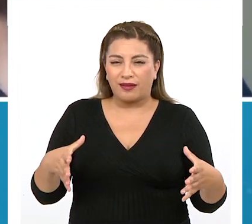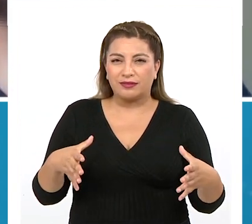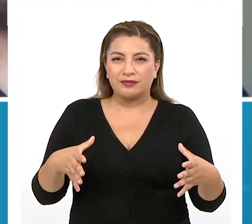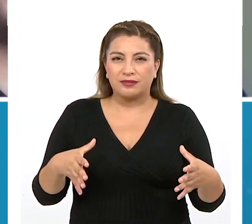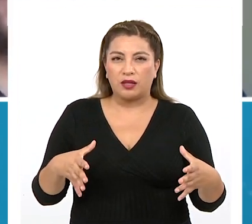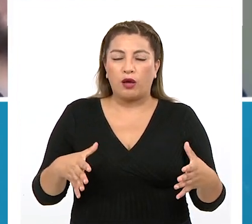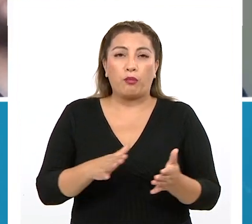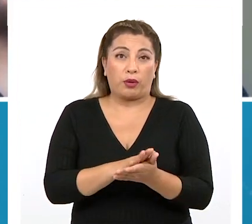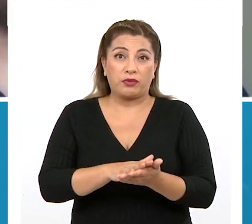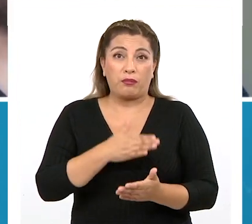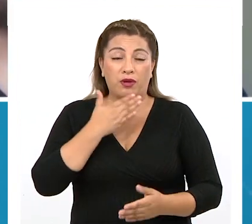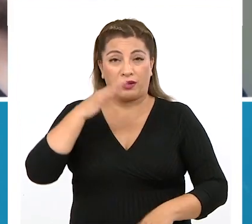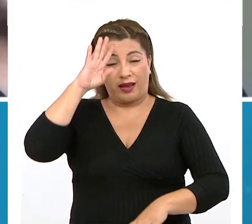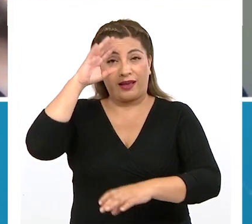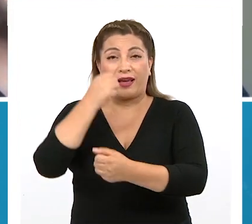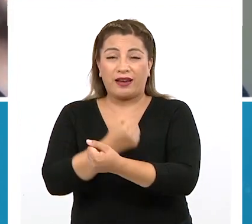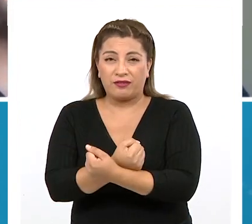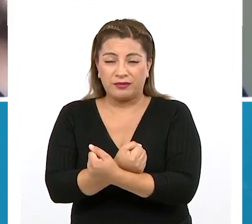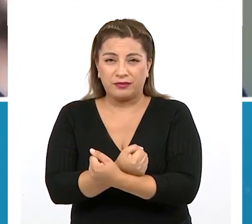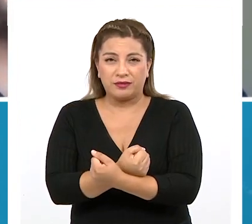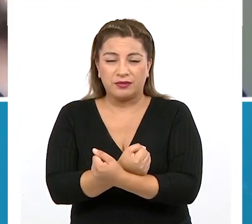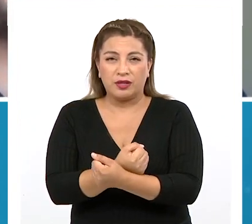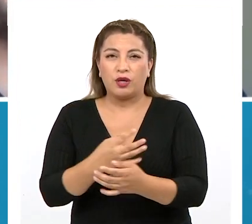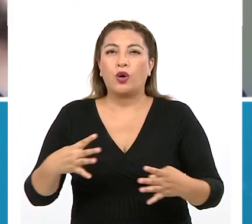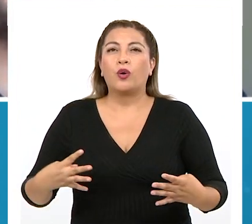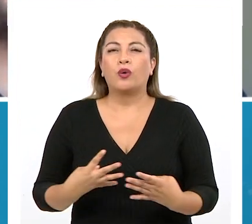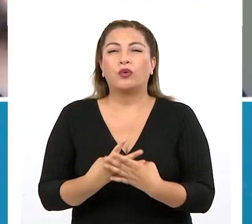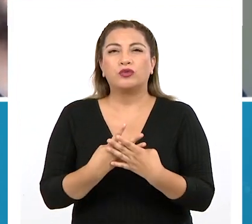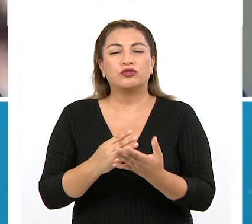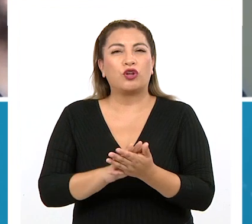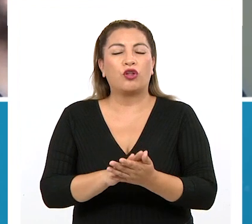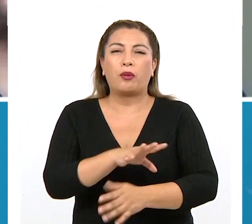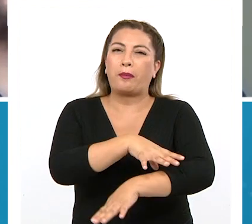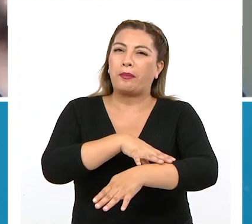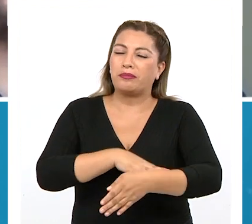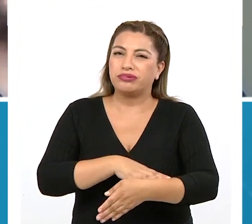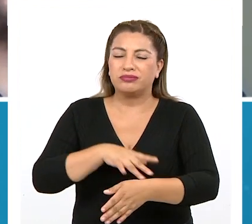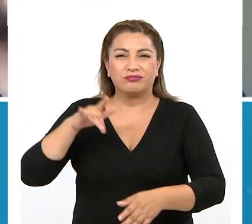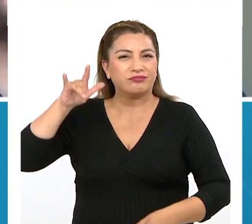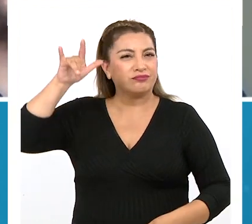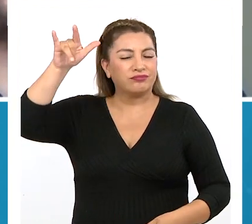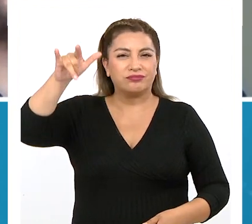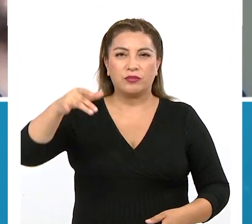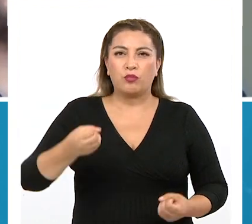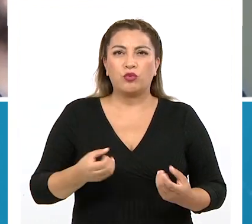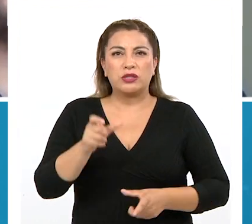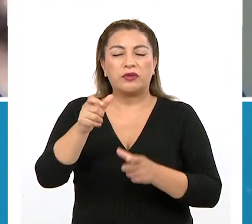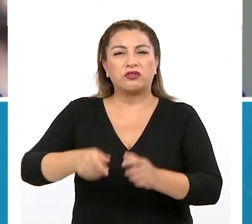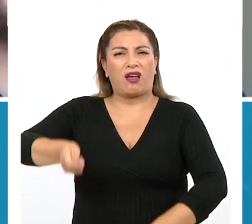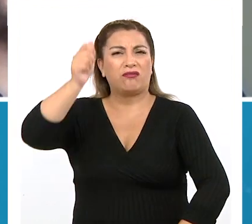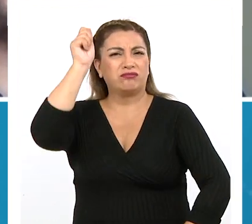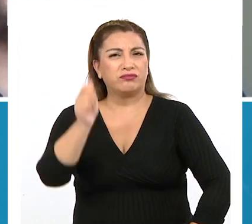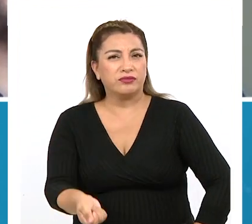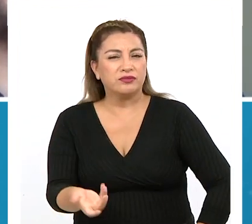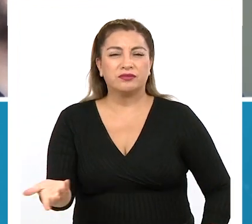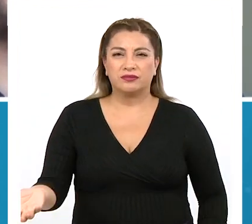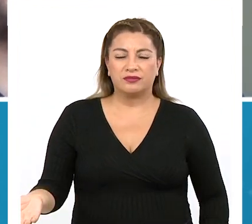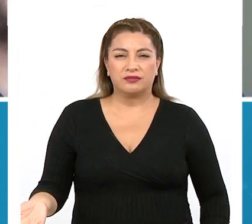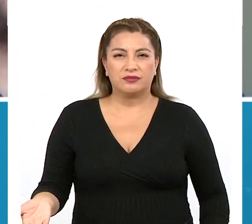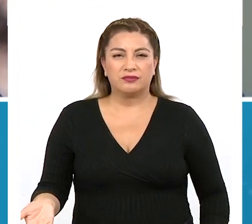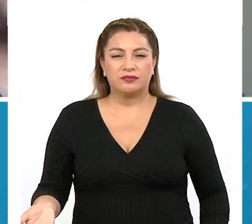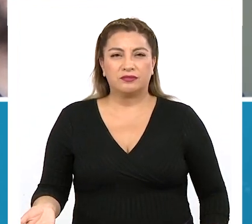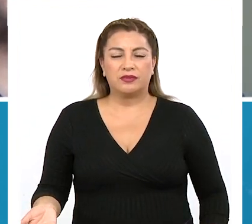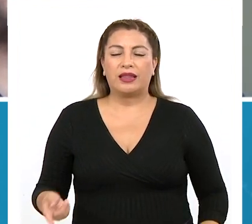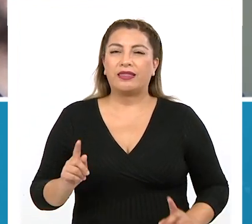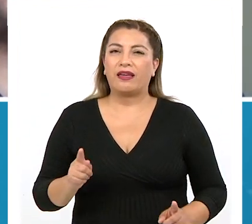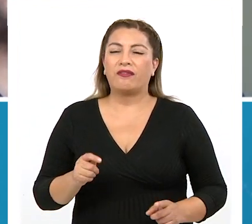en Carabinero, una red de corrupción enorme en las Fuerzas Armadas, porque no olvidemos que hay mucha gente que está siendo procesada. La solución es simplemente